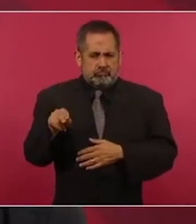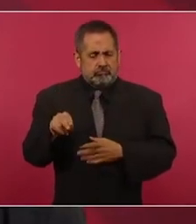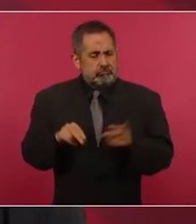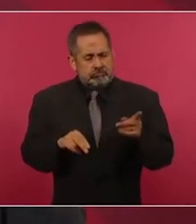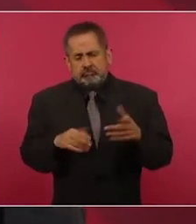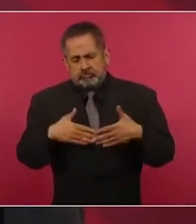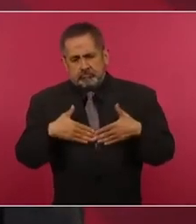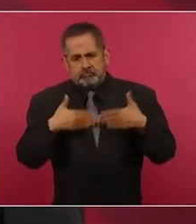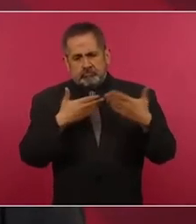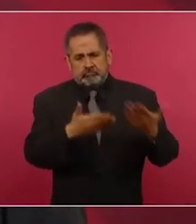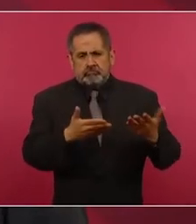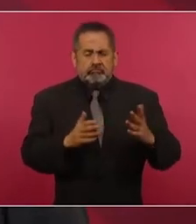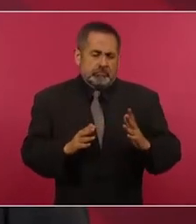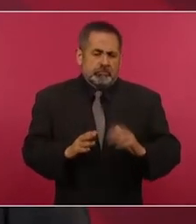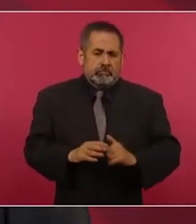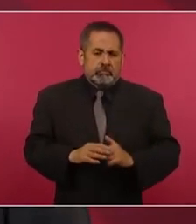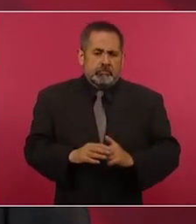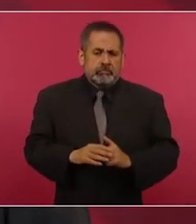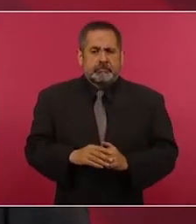Biden,